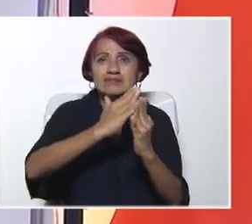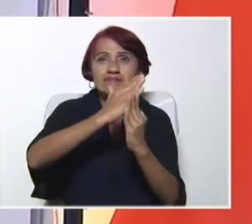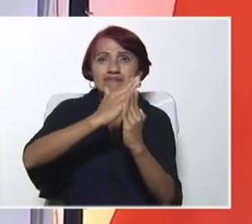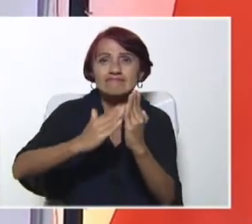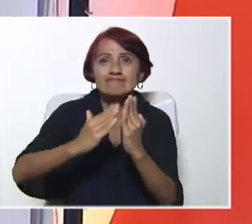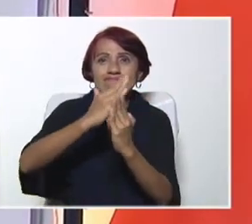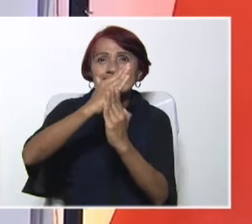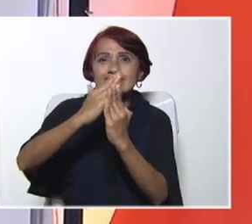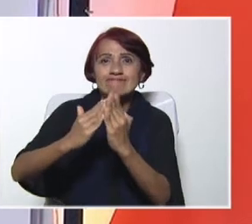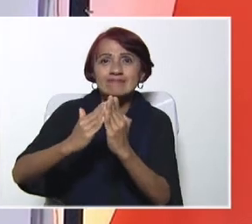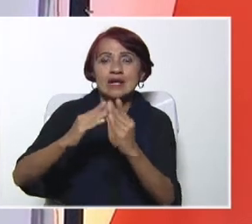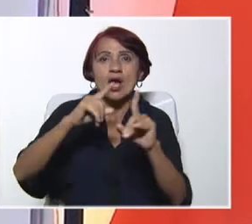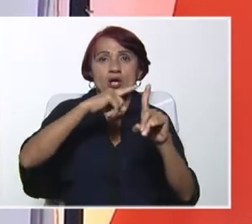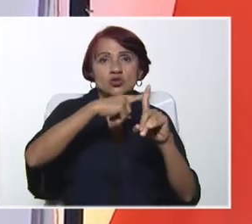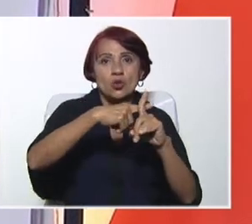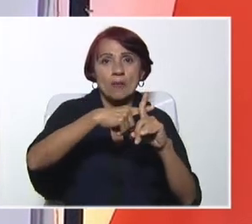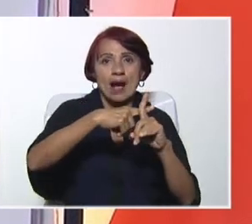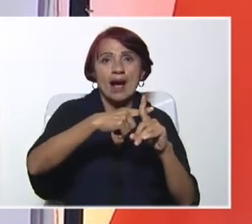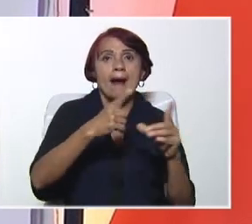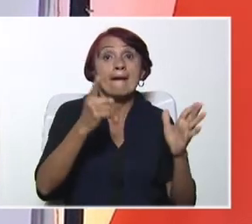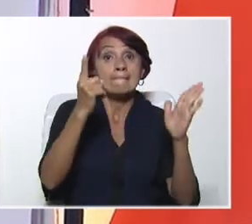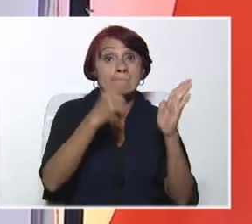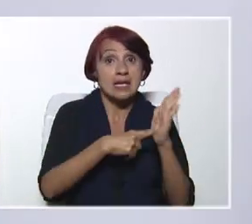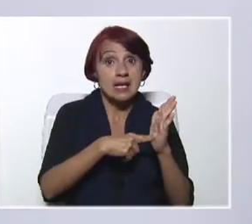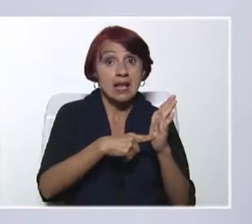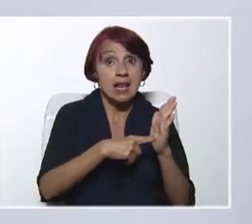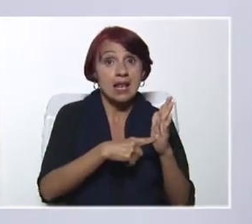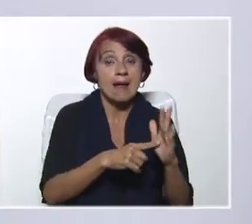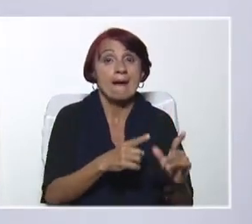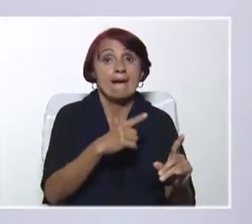sumas, sería 1000